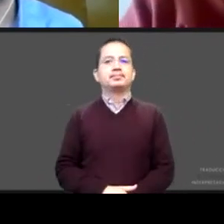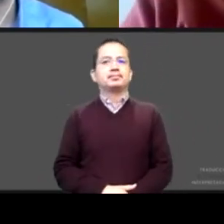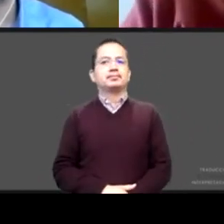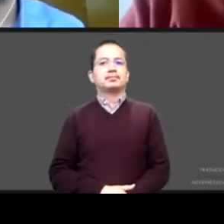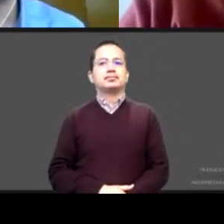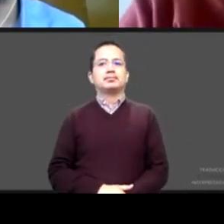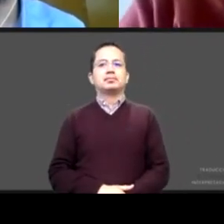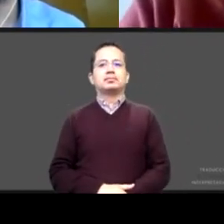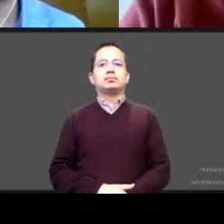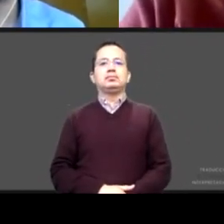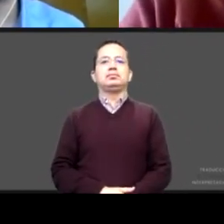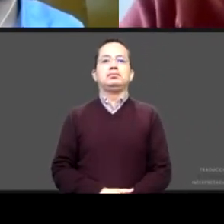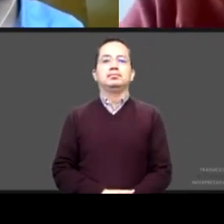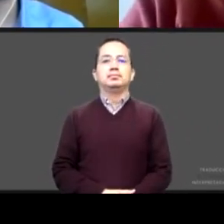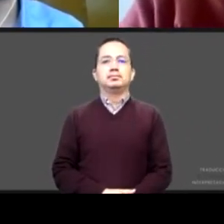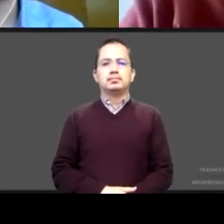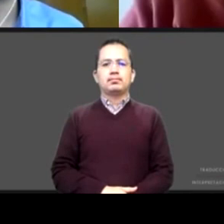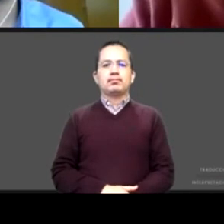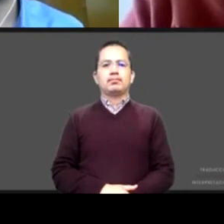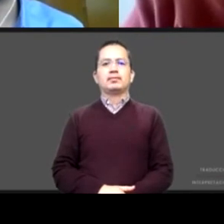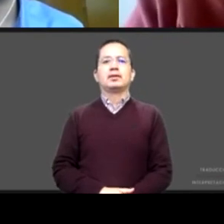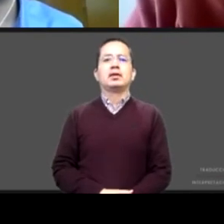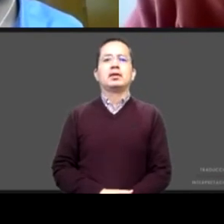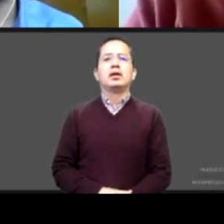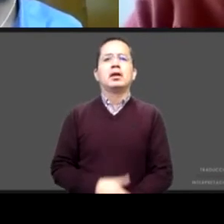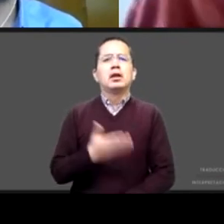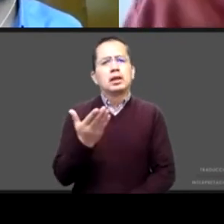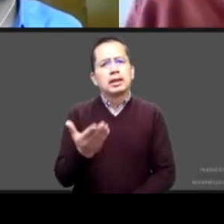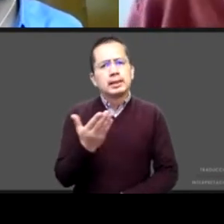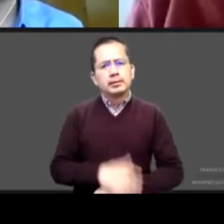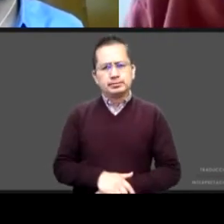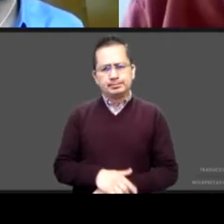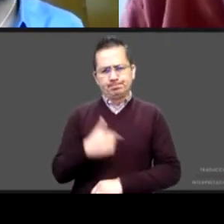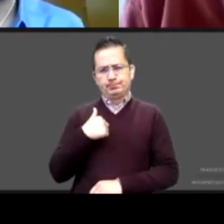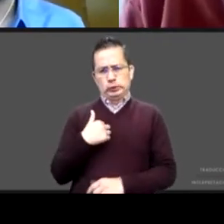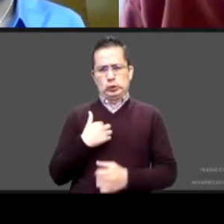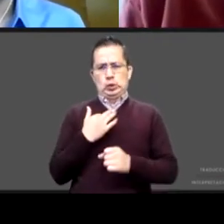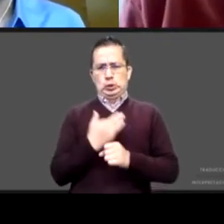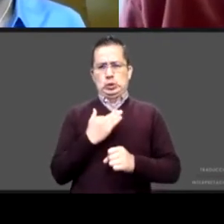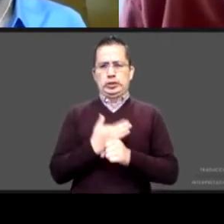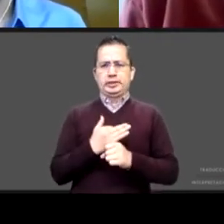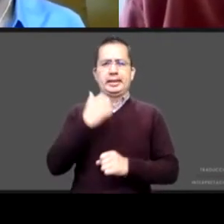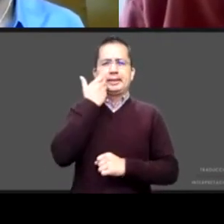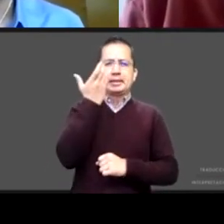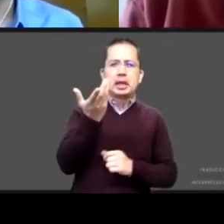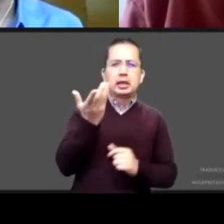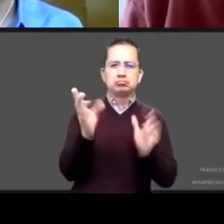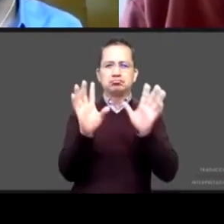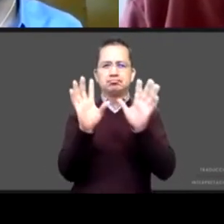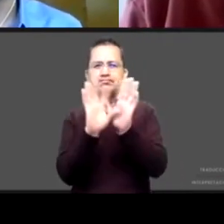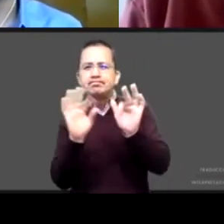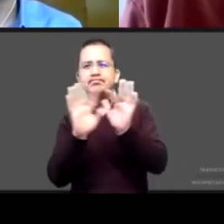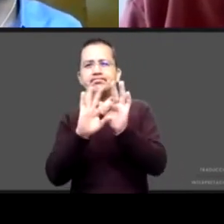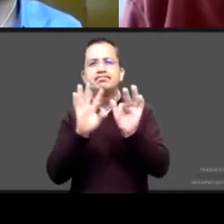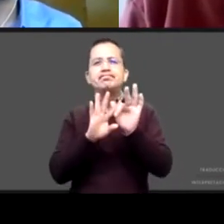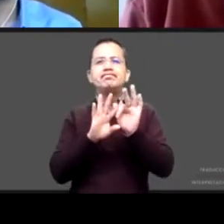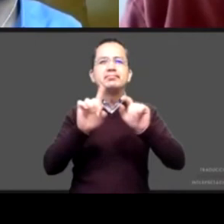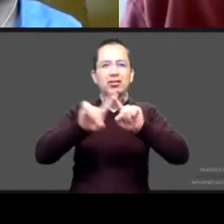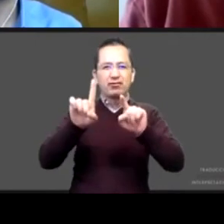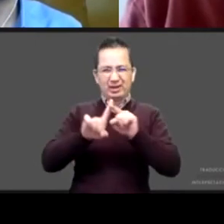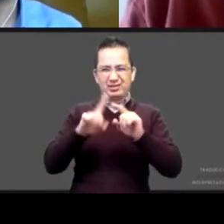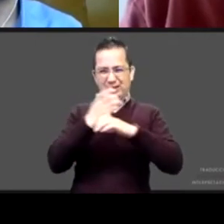Por una parte, las reflexiones que pretendo compartir con ustedes en realidad surgen del